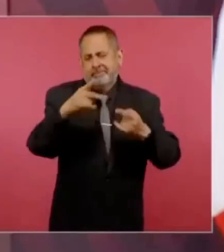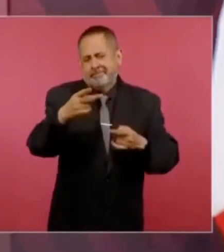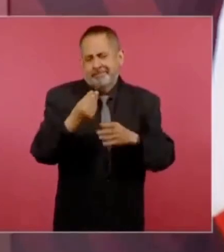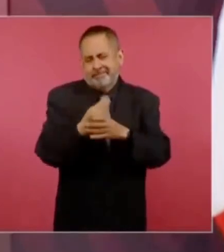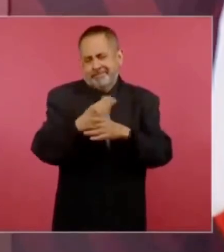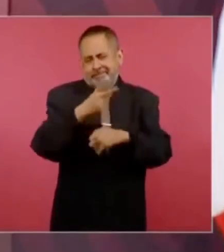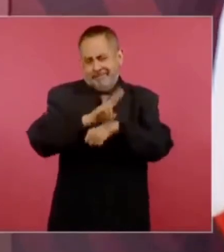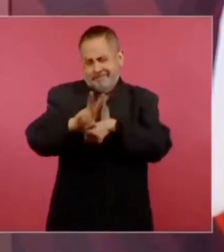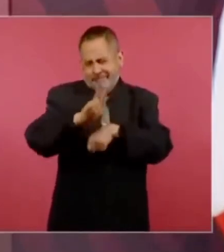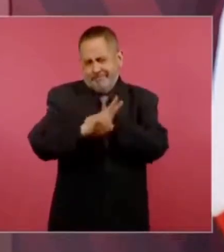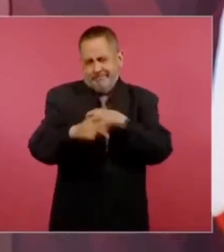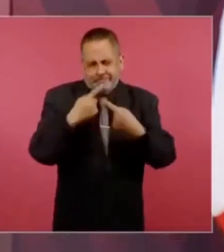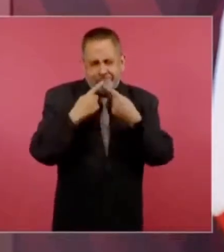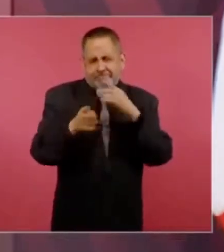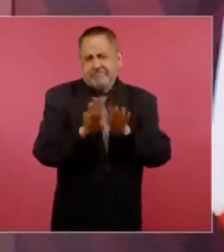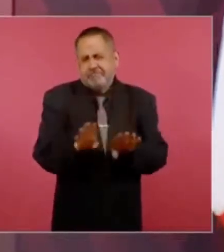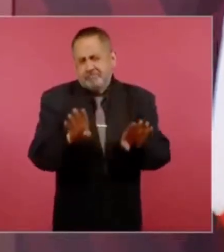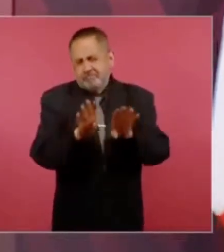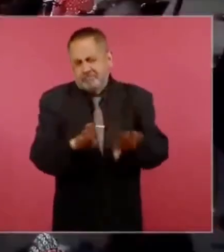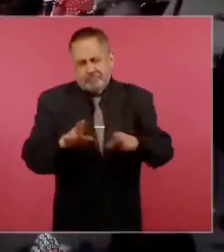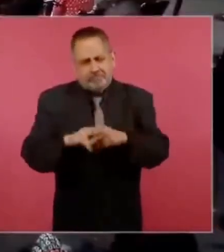O sea,